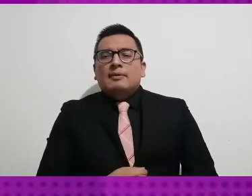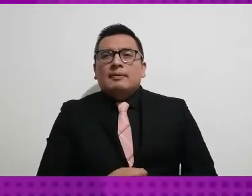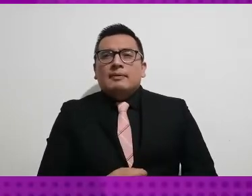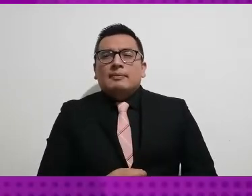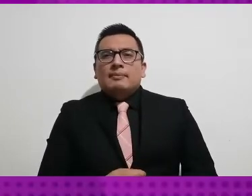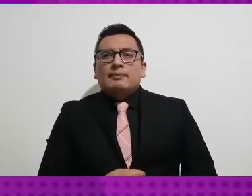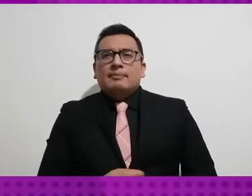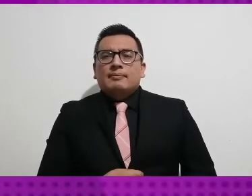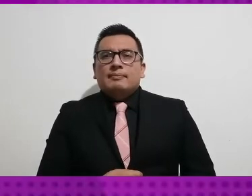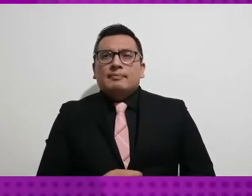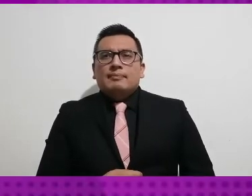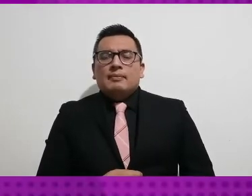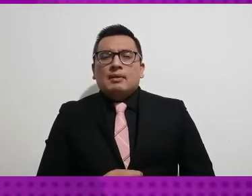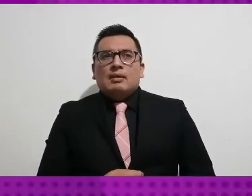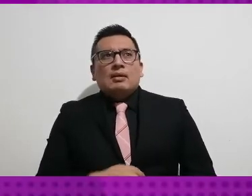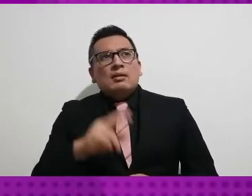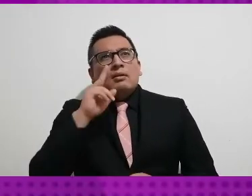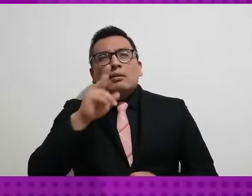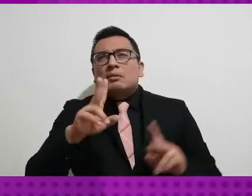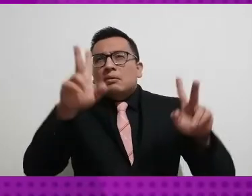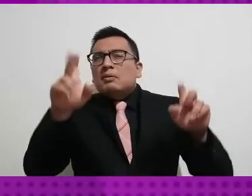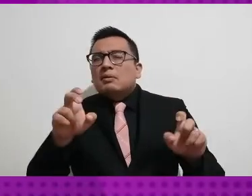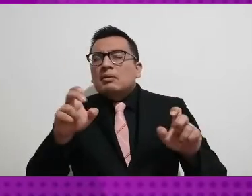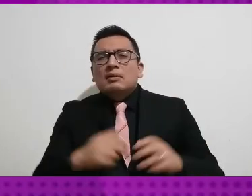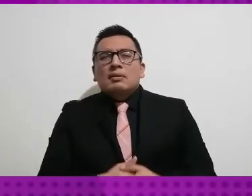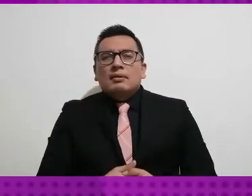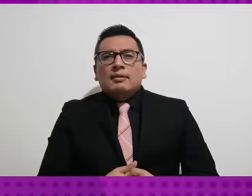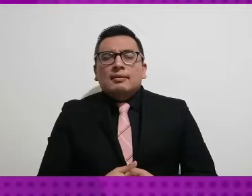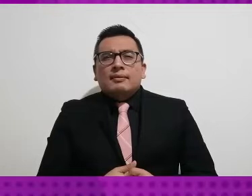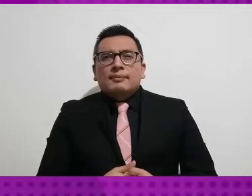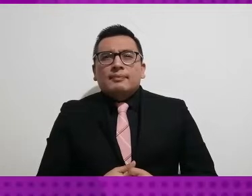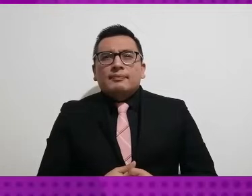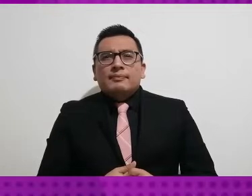Ejecutiva el ensayo, veo el tema que tenía que ver con